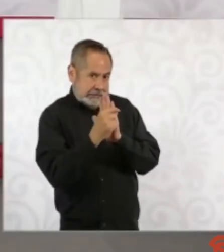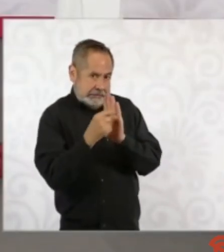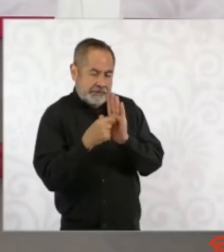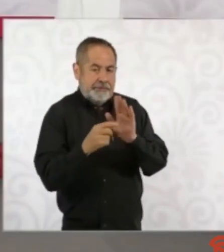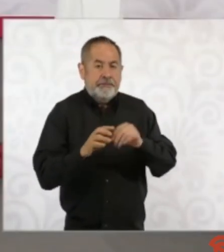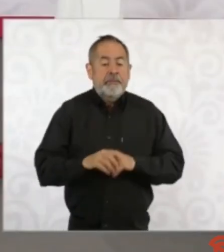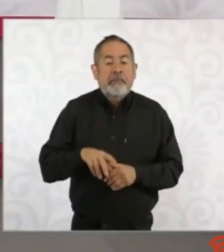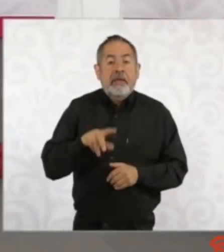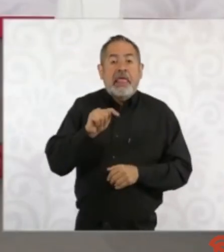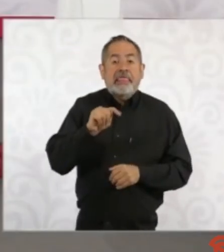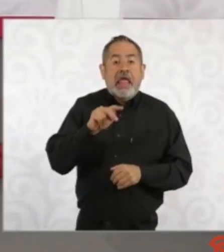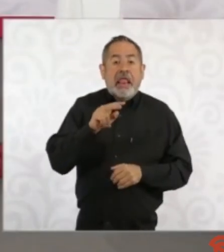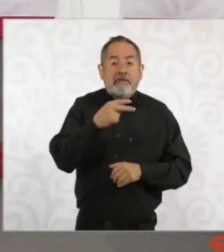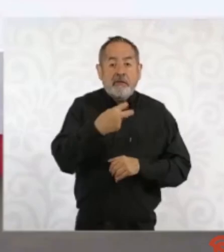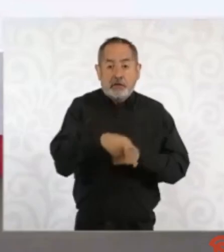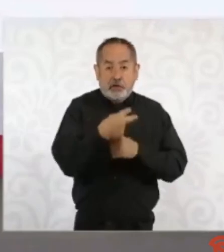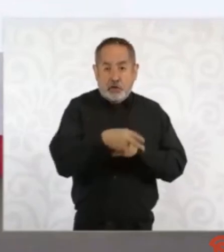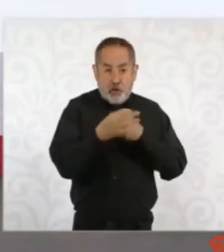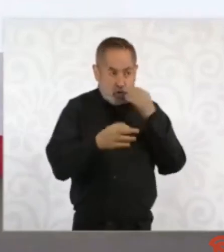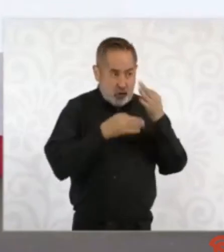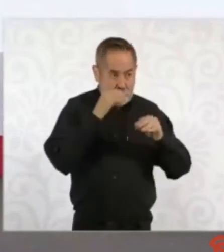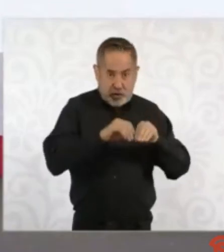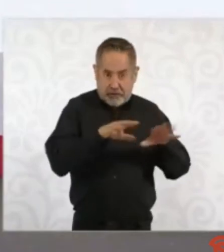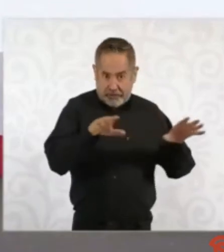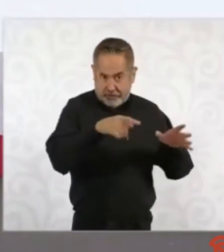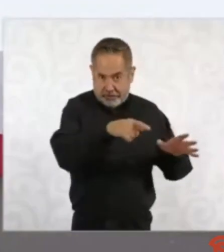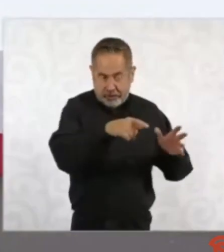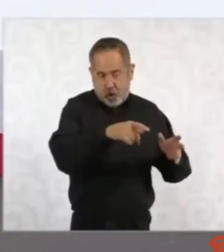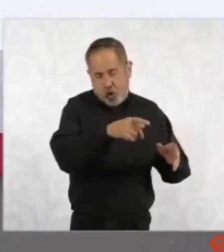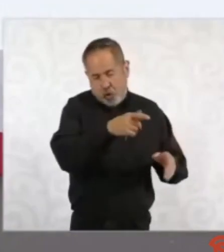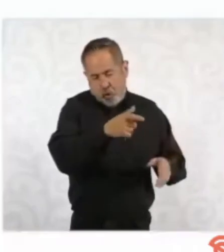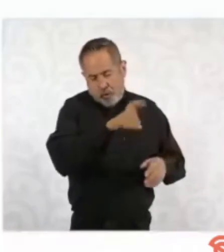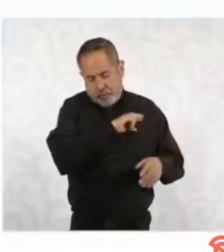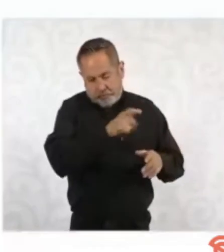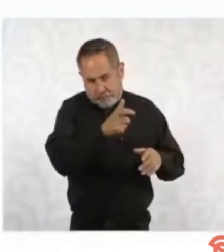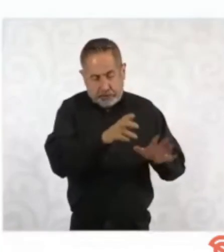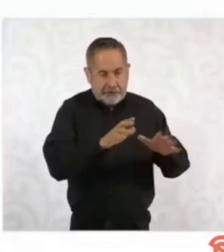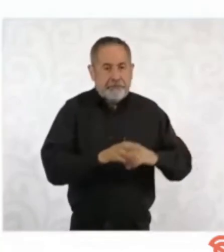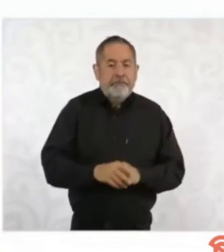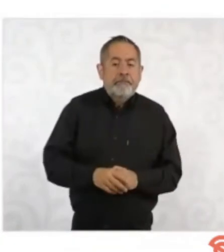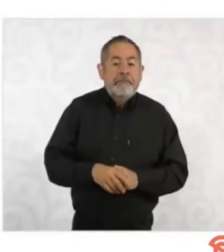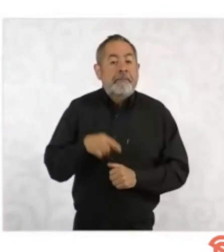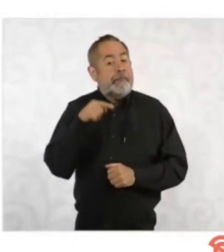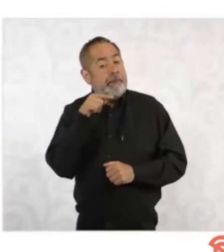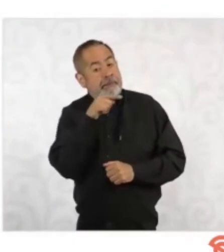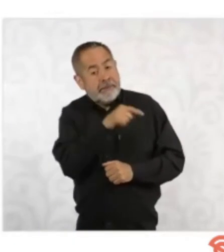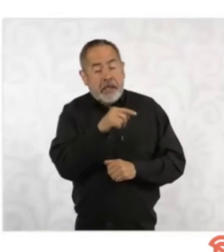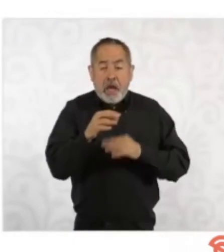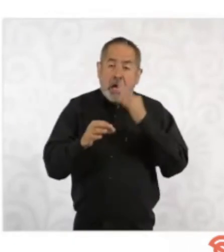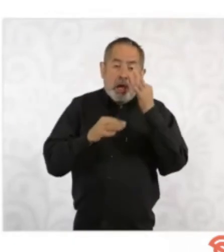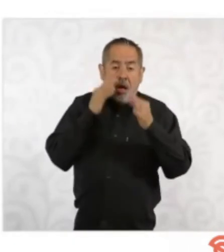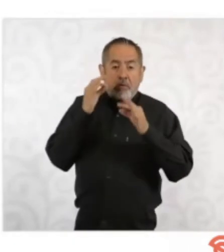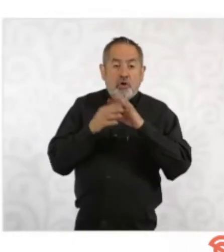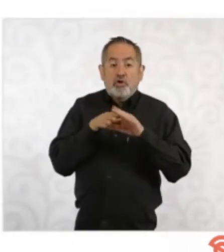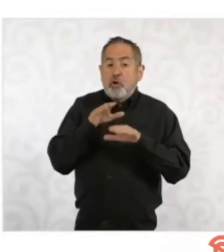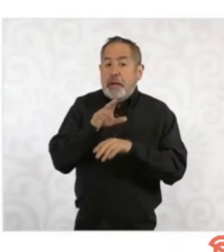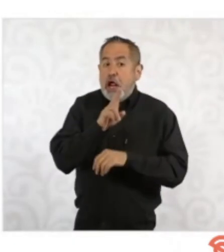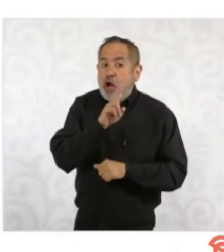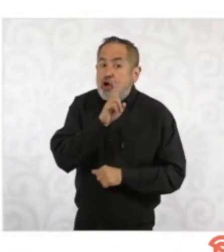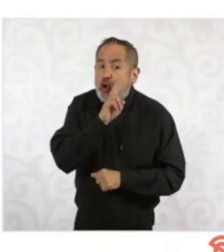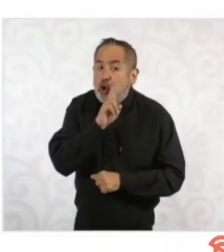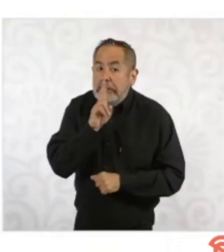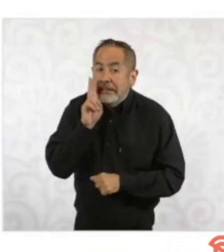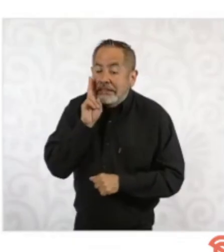el caso de televisión abierta y televisión de paga, los contenidos de las programadoras, en contenidos